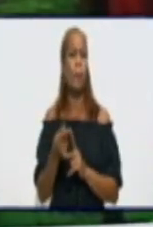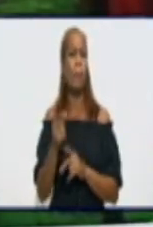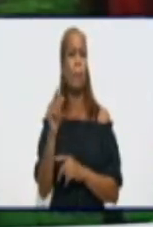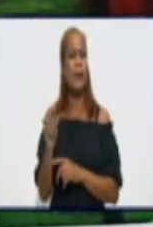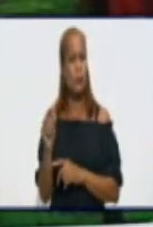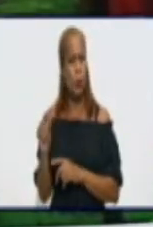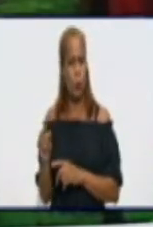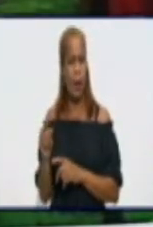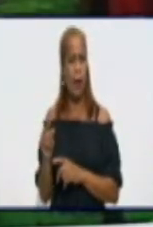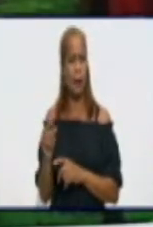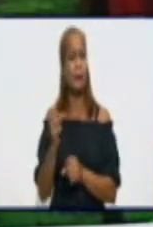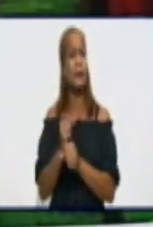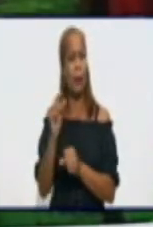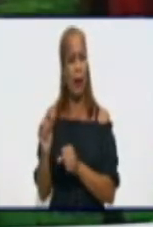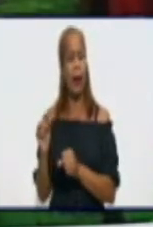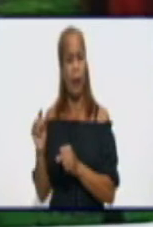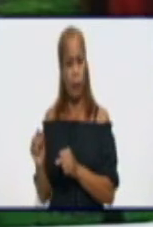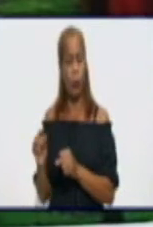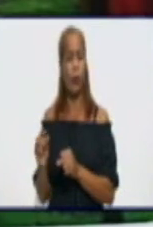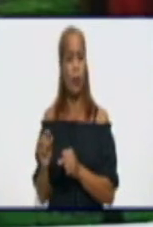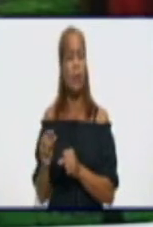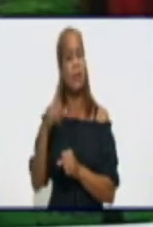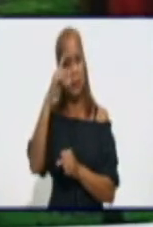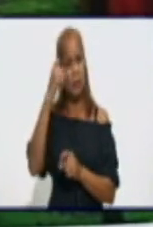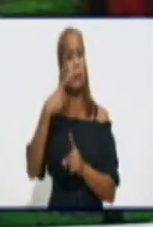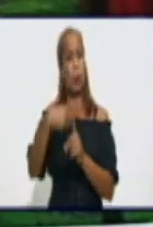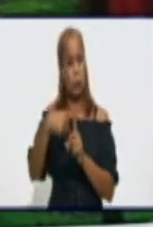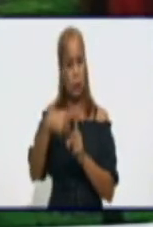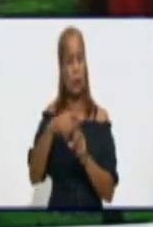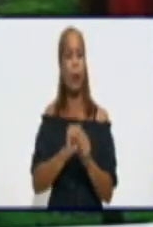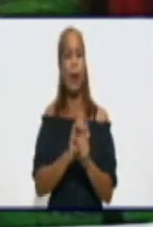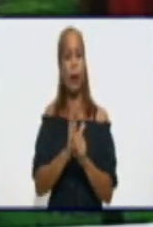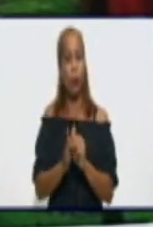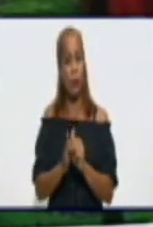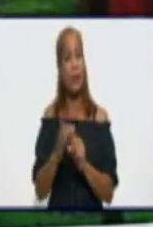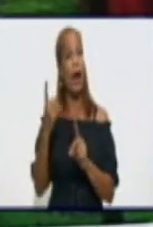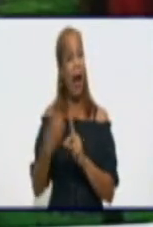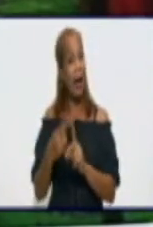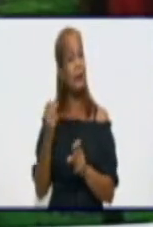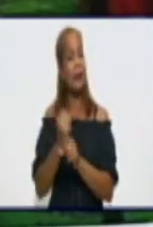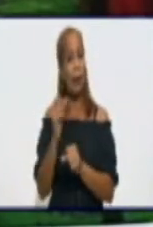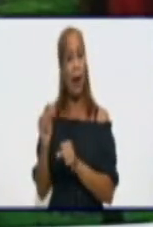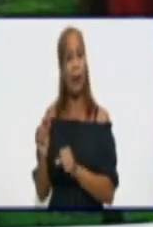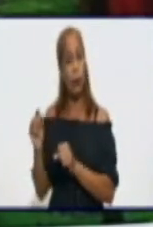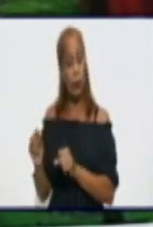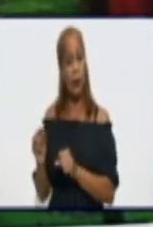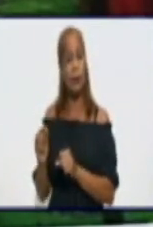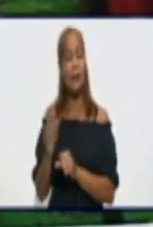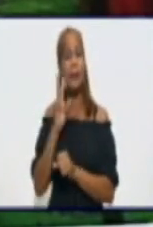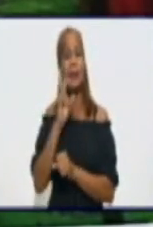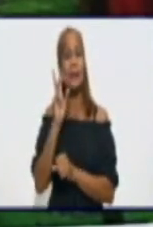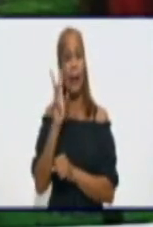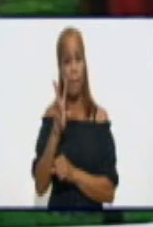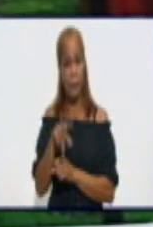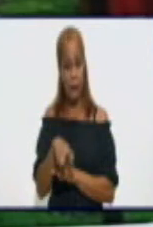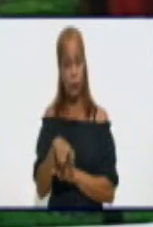la COVID-19? ¿Ha habido trabajadores de Encomet que se han visto desafortunadamente